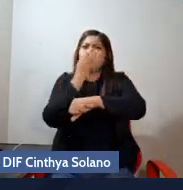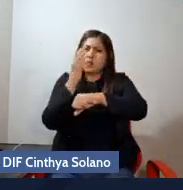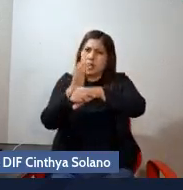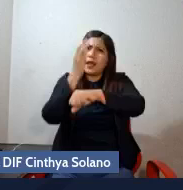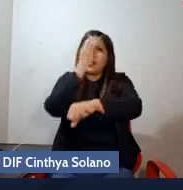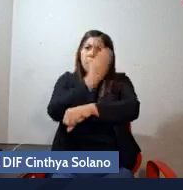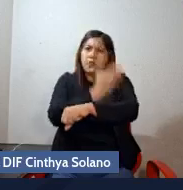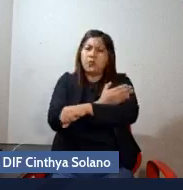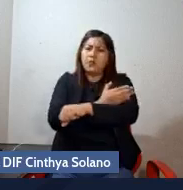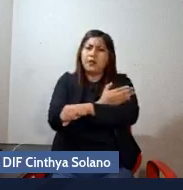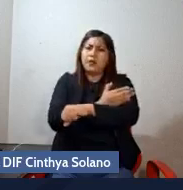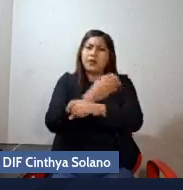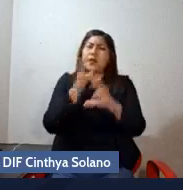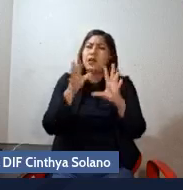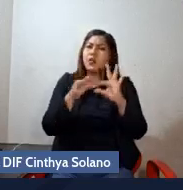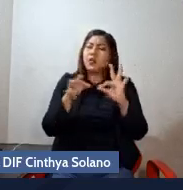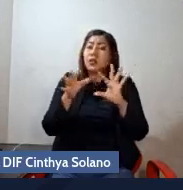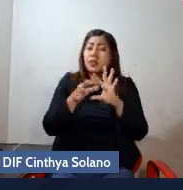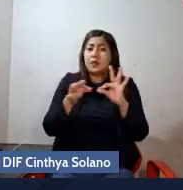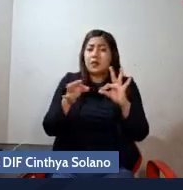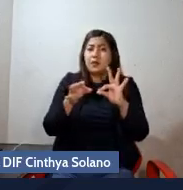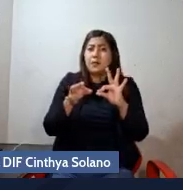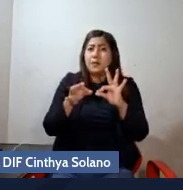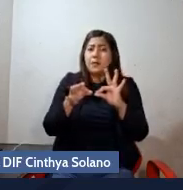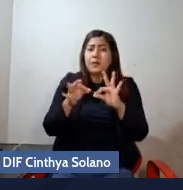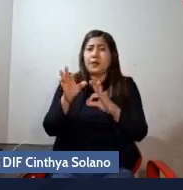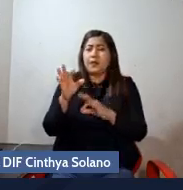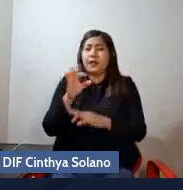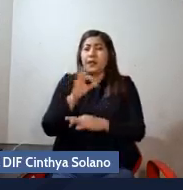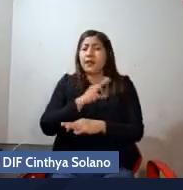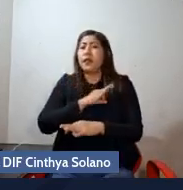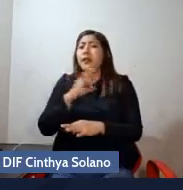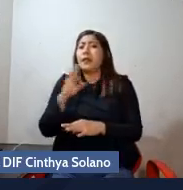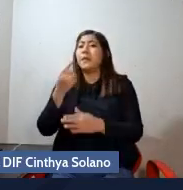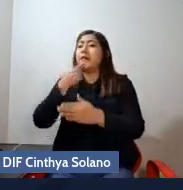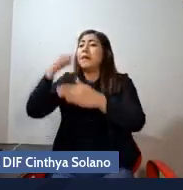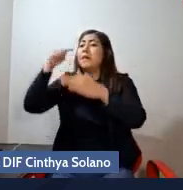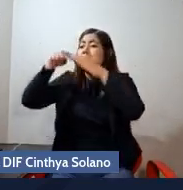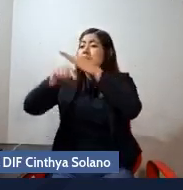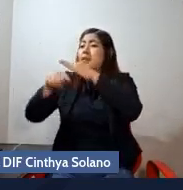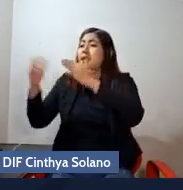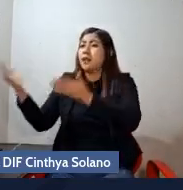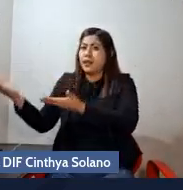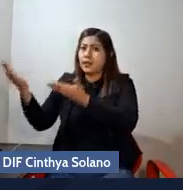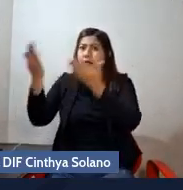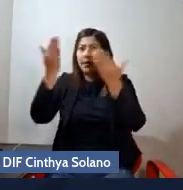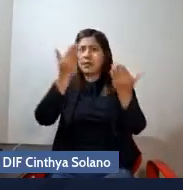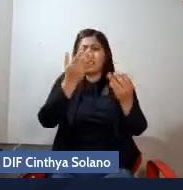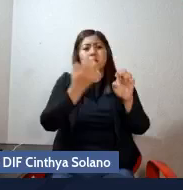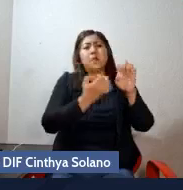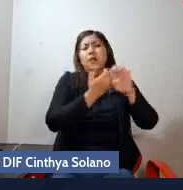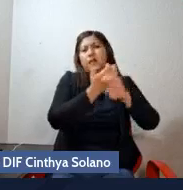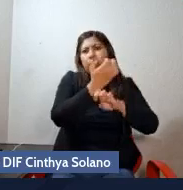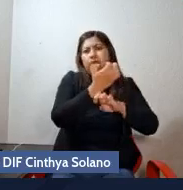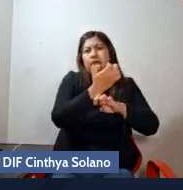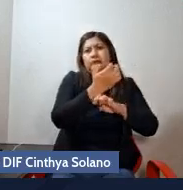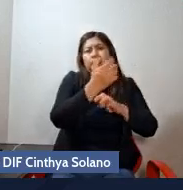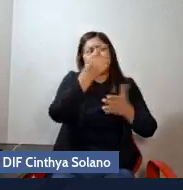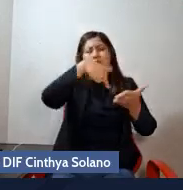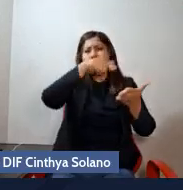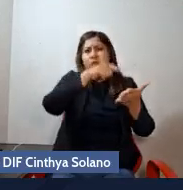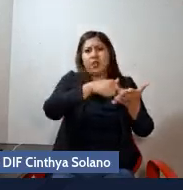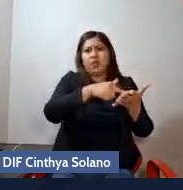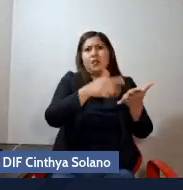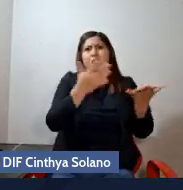denuncia del orden local en la fiscalía de su estado. Hay diferentes procedimientos para denunciar y también se los hacemos